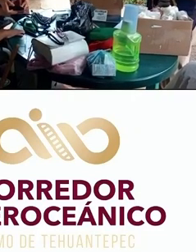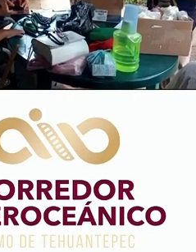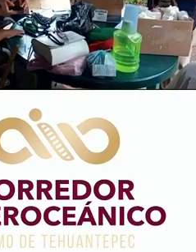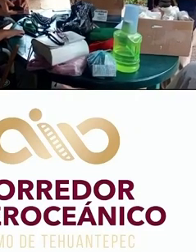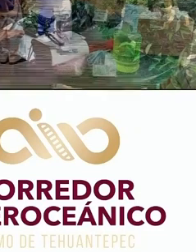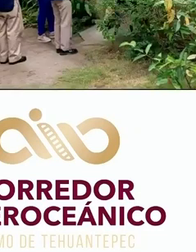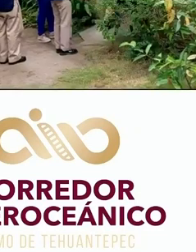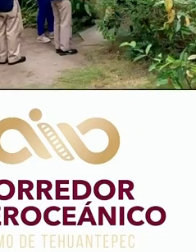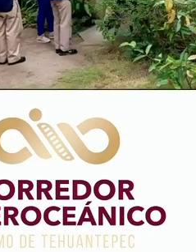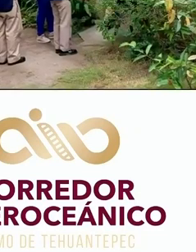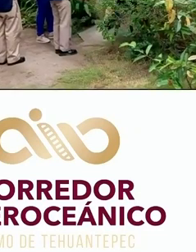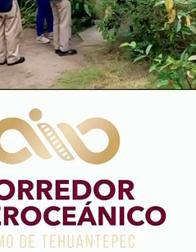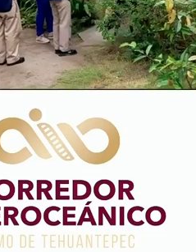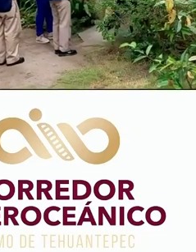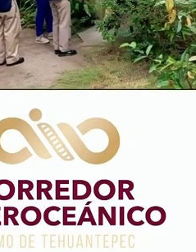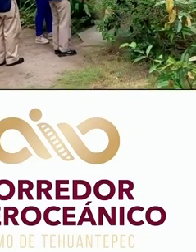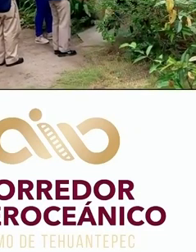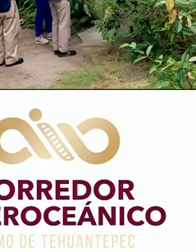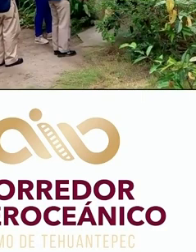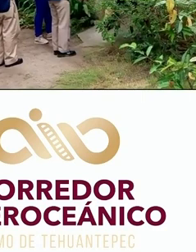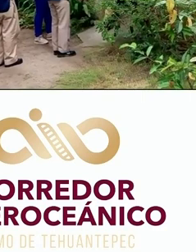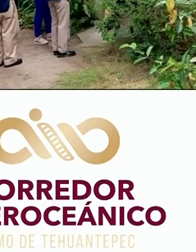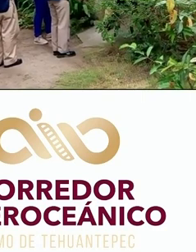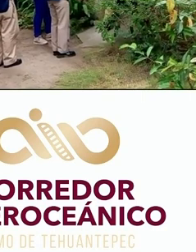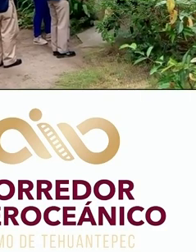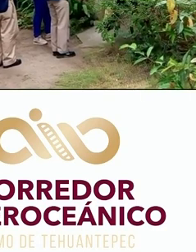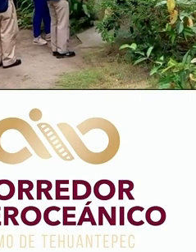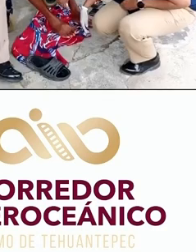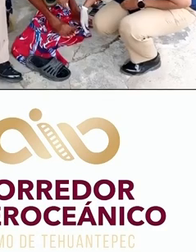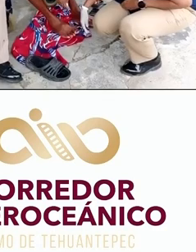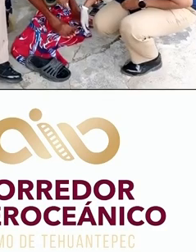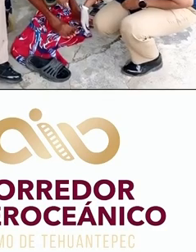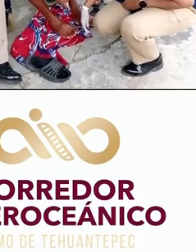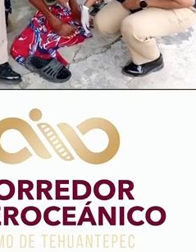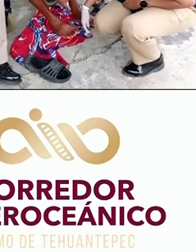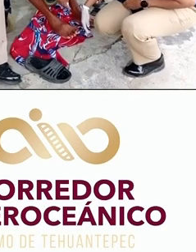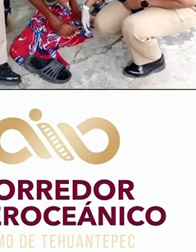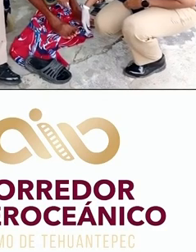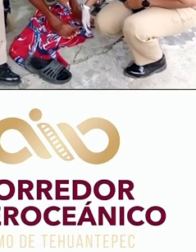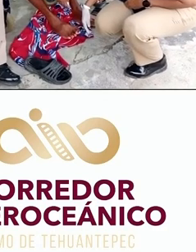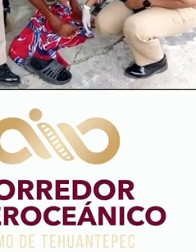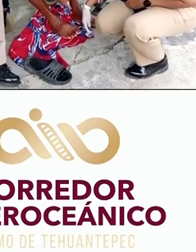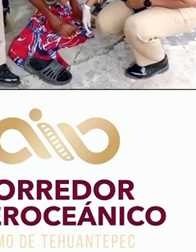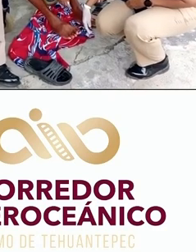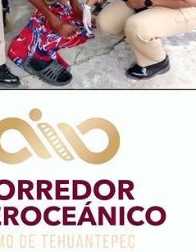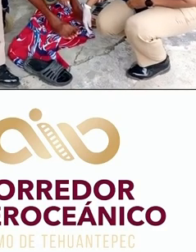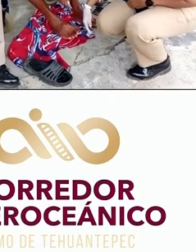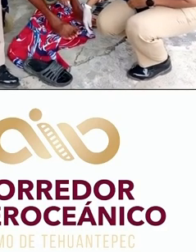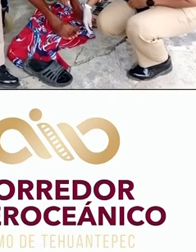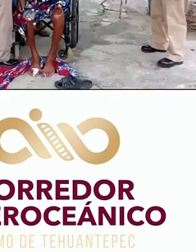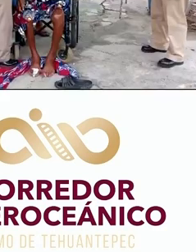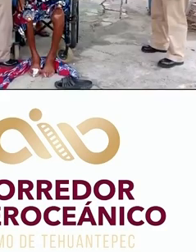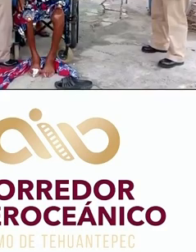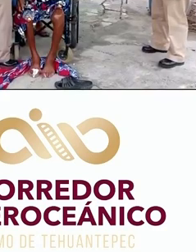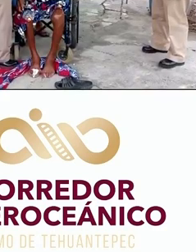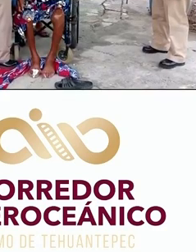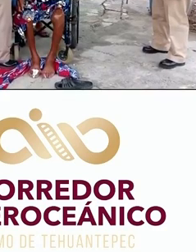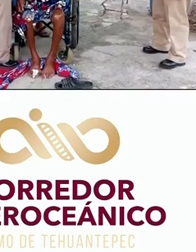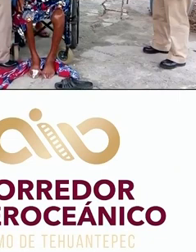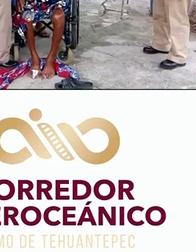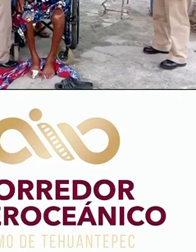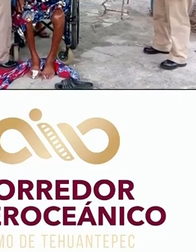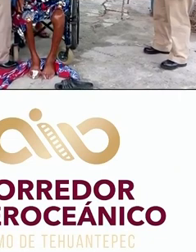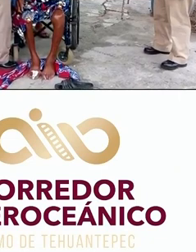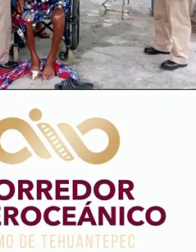acceso aquí en el estado de Veracruz, se han dado esas atenciones a 50 comunidades, beneficiándose a